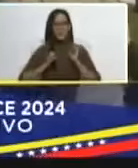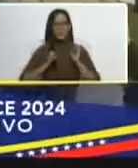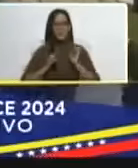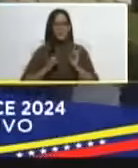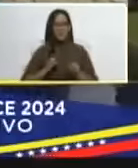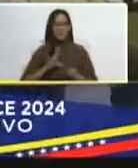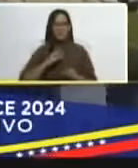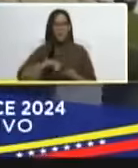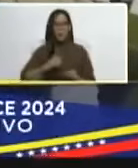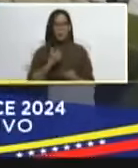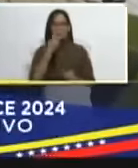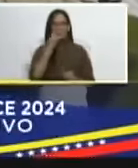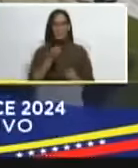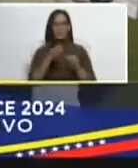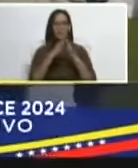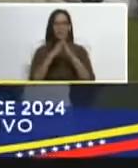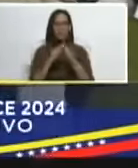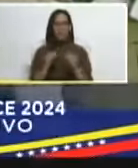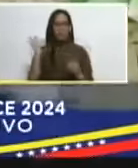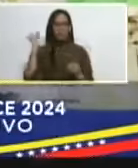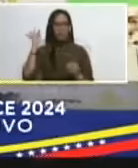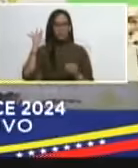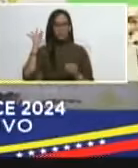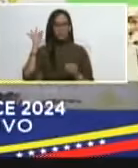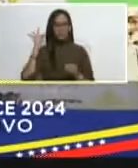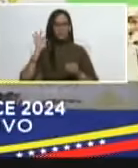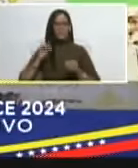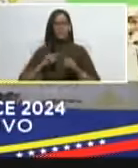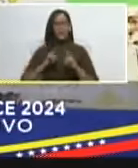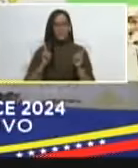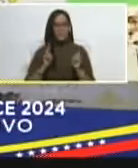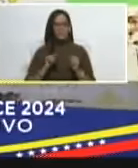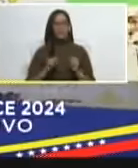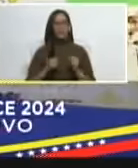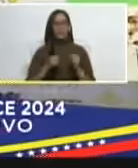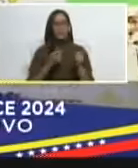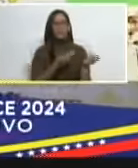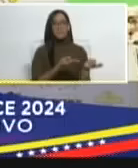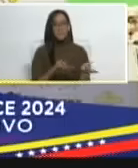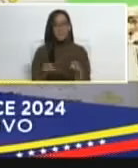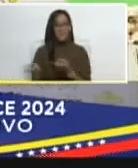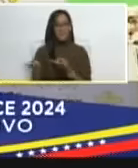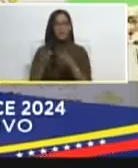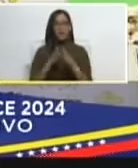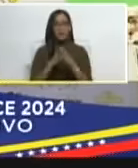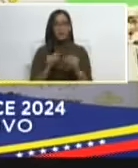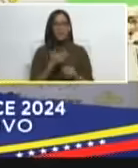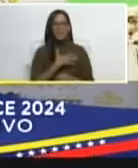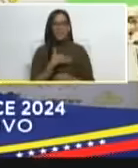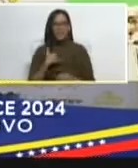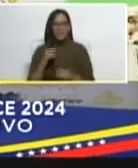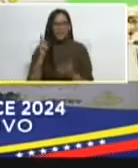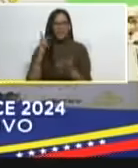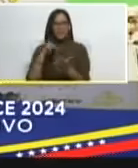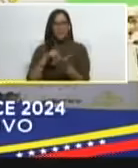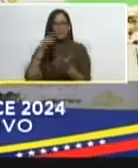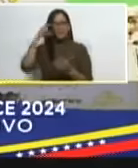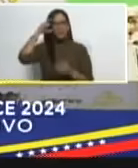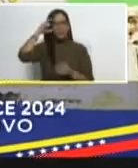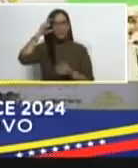No pude recorrer todos los stands, pero invito a todo el que quiera venir en estos